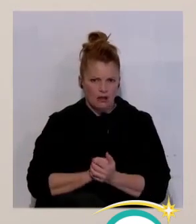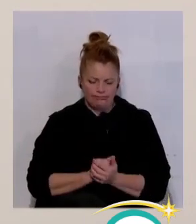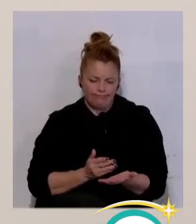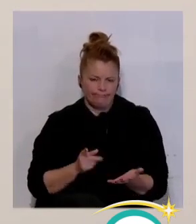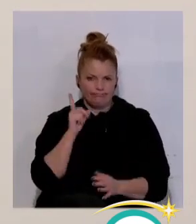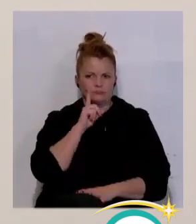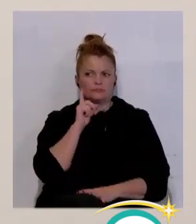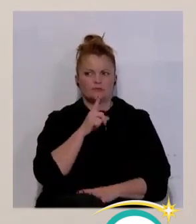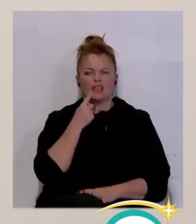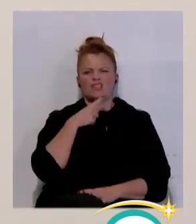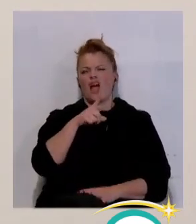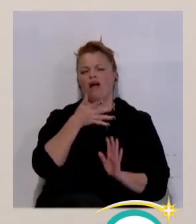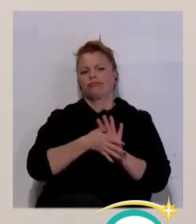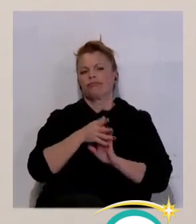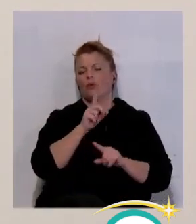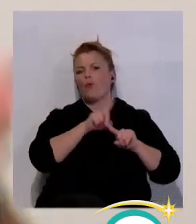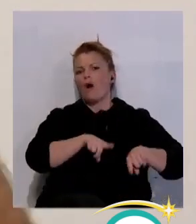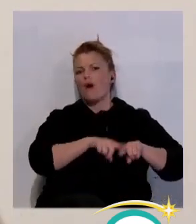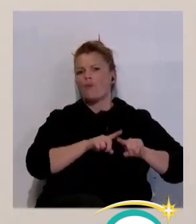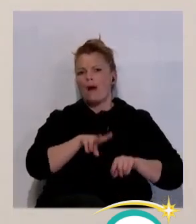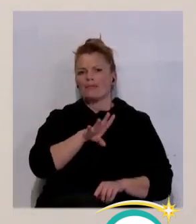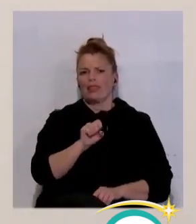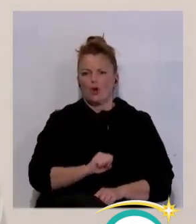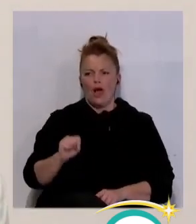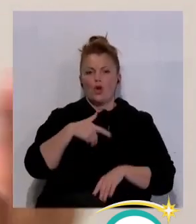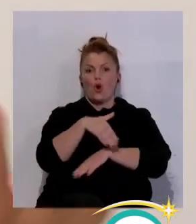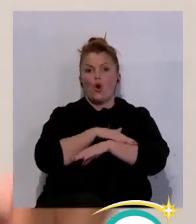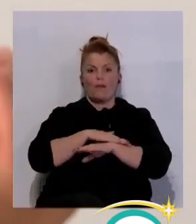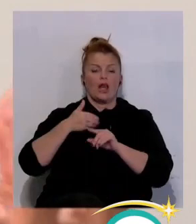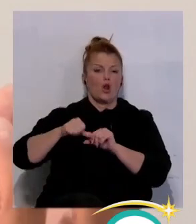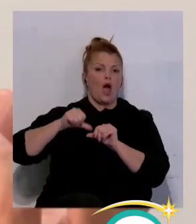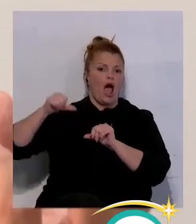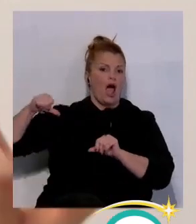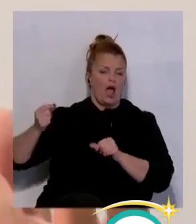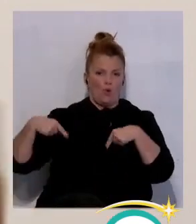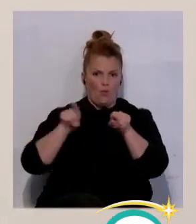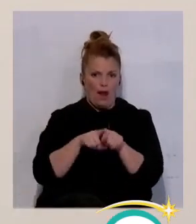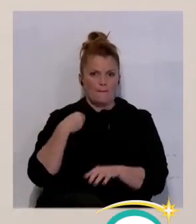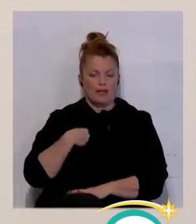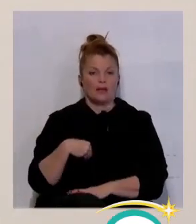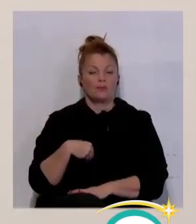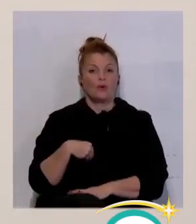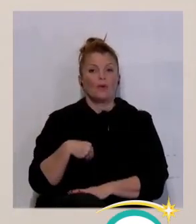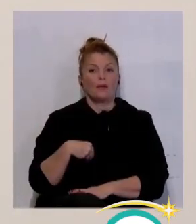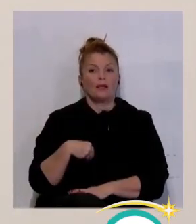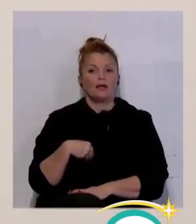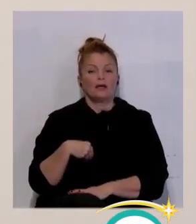Directamente, porque además lo llevan diciendo hace 25 años, los gobiernos anteriores también. El problema de los médicos es que,